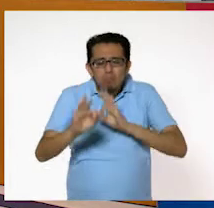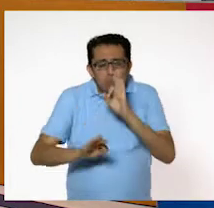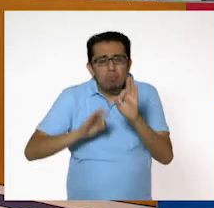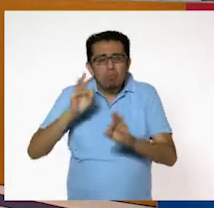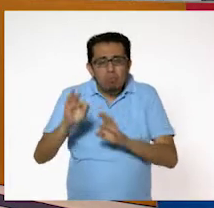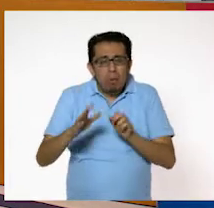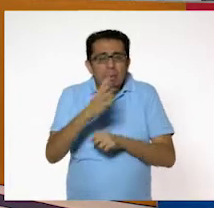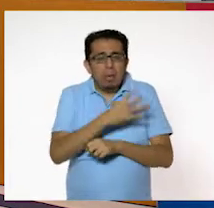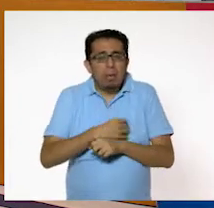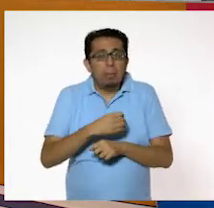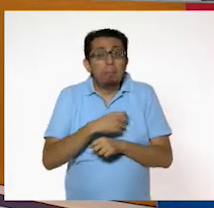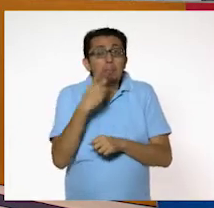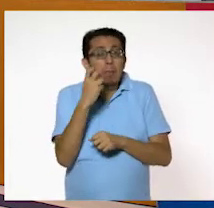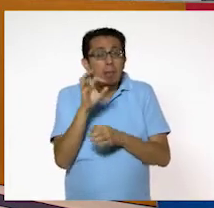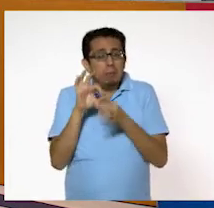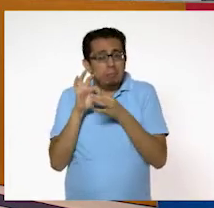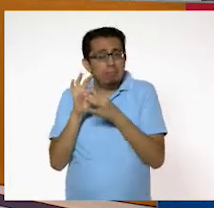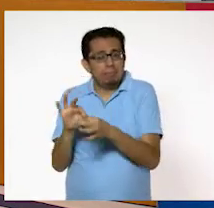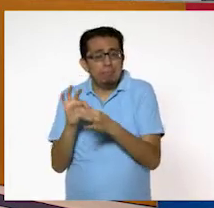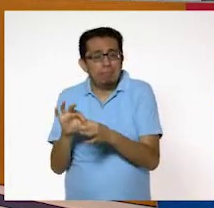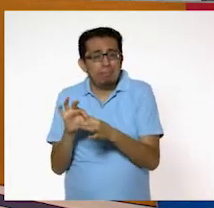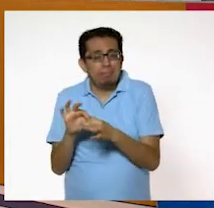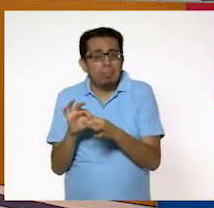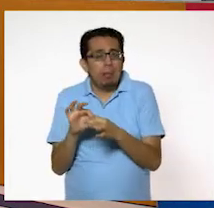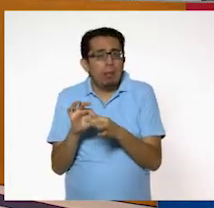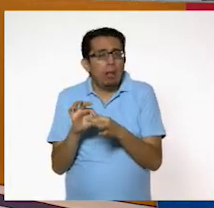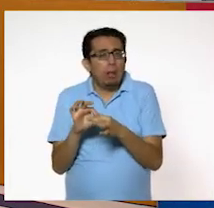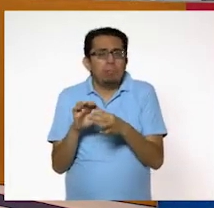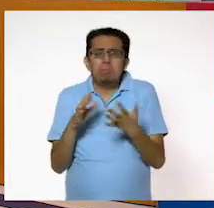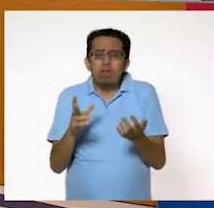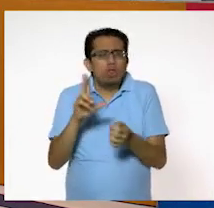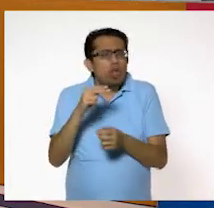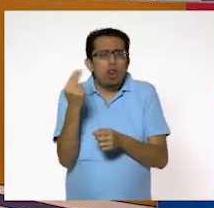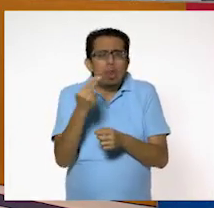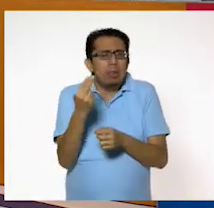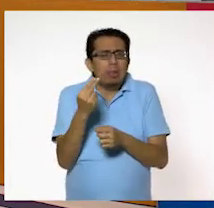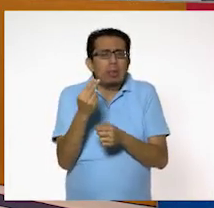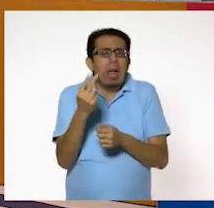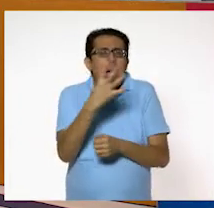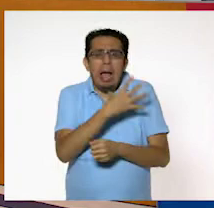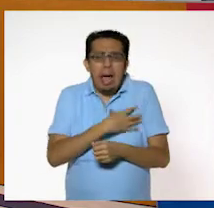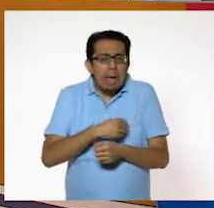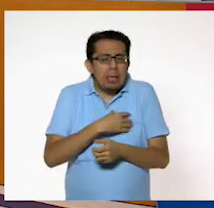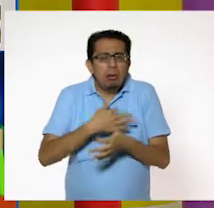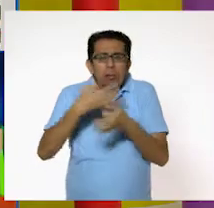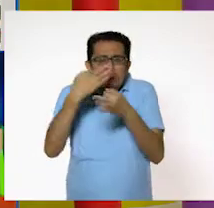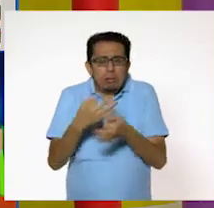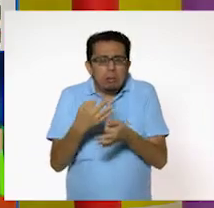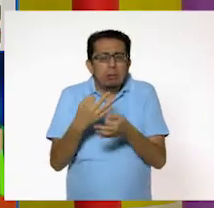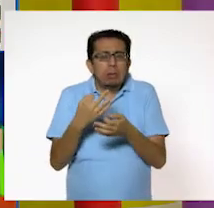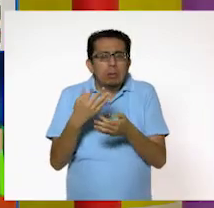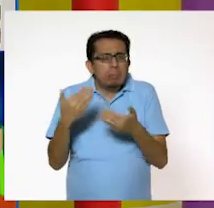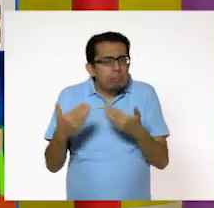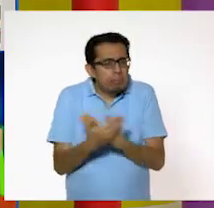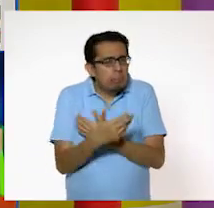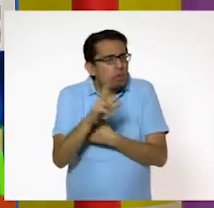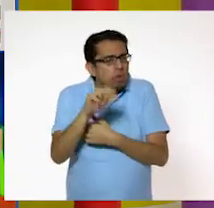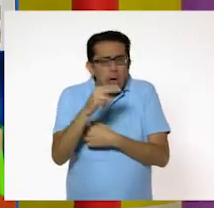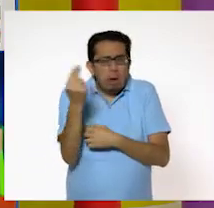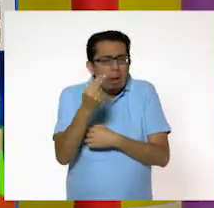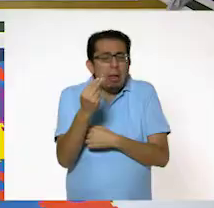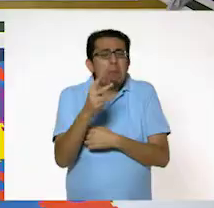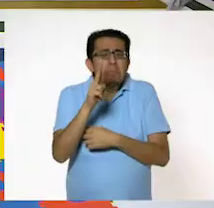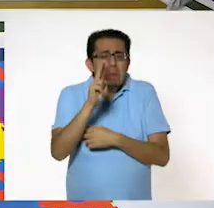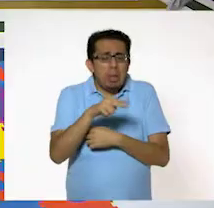ver cómo incluso estos lazos muchas veces no necesitan ser de sangre o biológicos, ¿no? Exacto. O sea, Gepetto era un